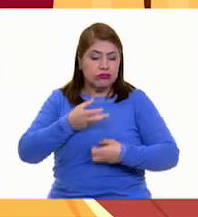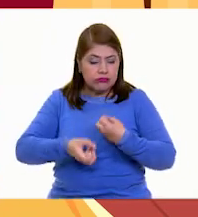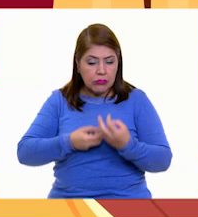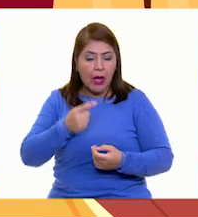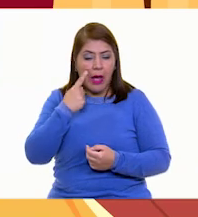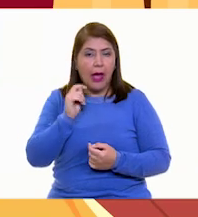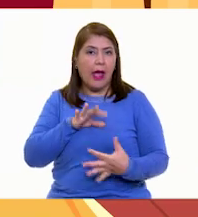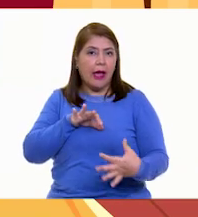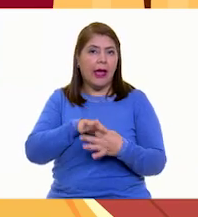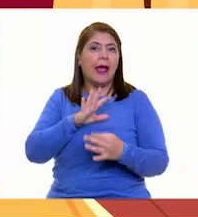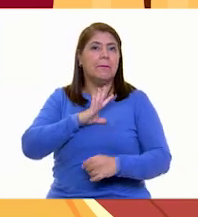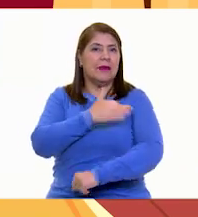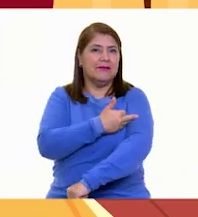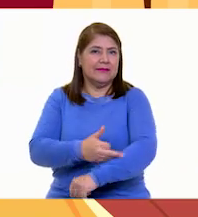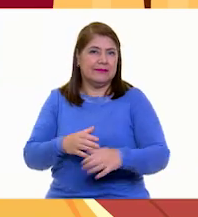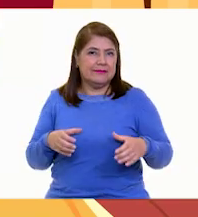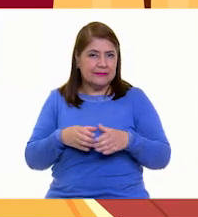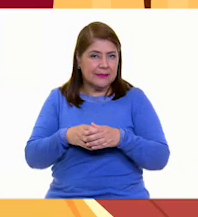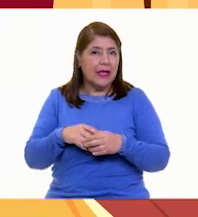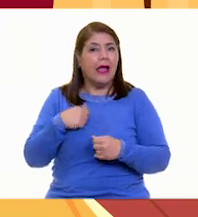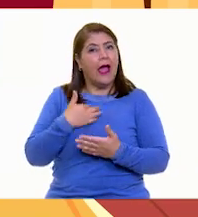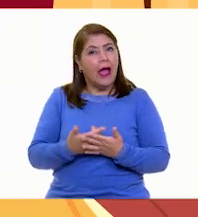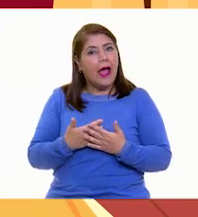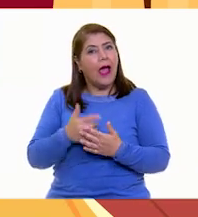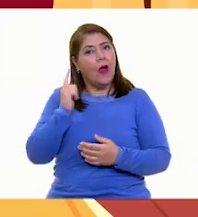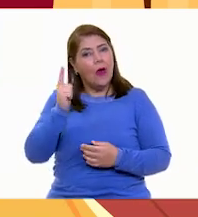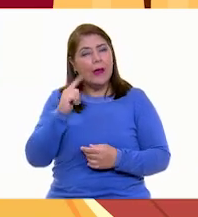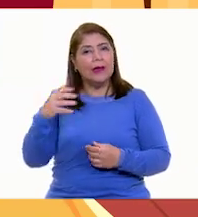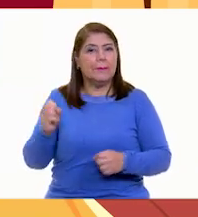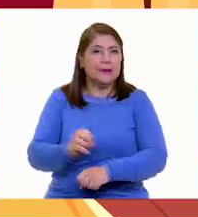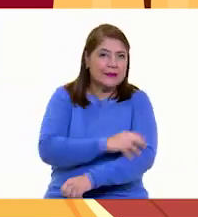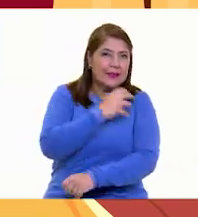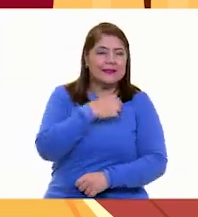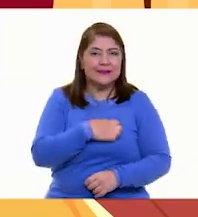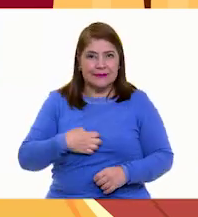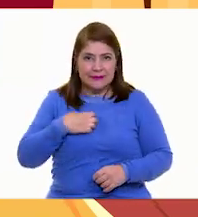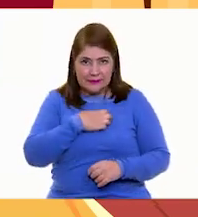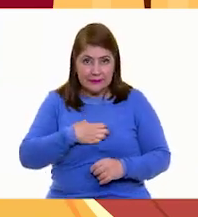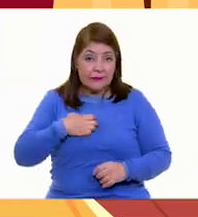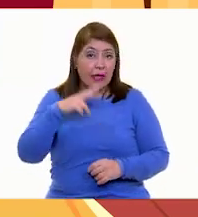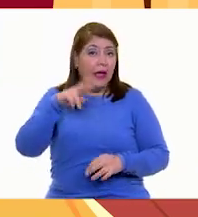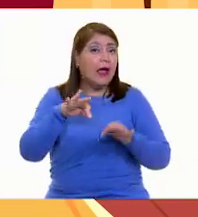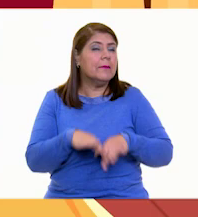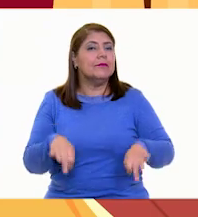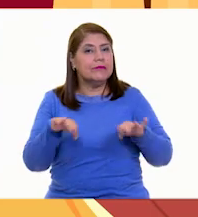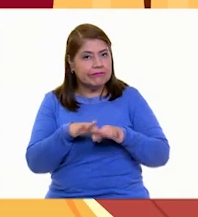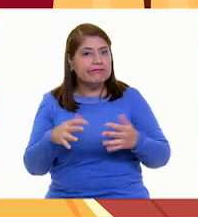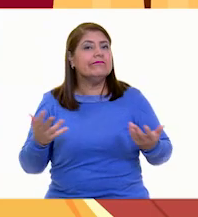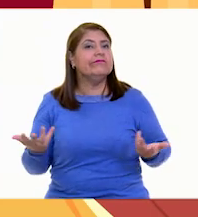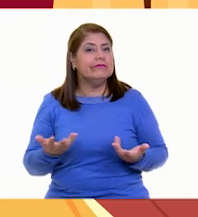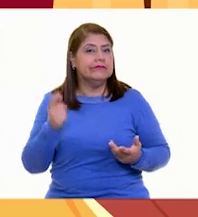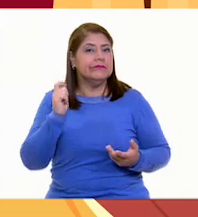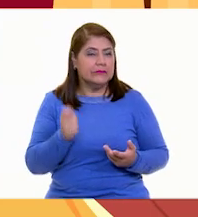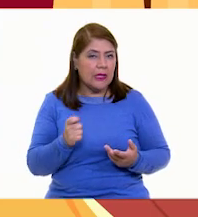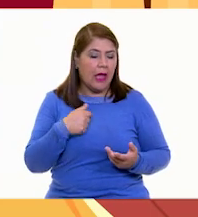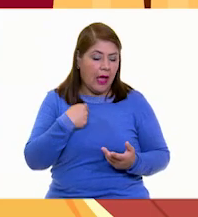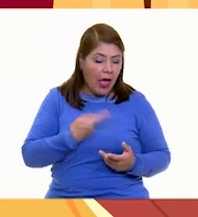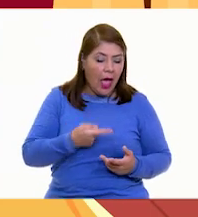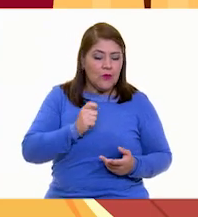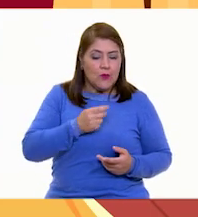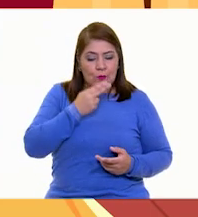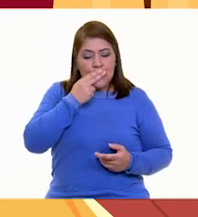de la familia. Que lo esperamos con emoción y alegría, que es muy importante para nosotros y lo amamos